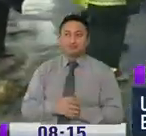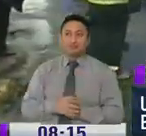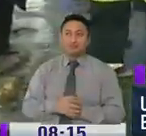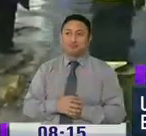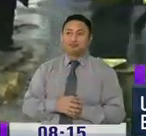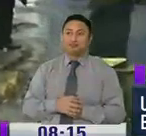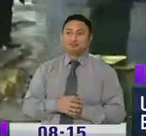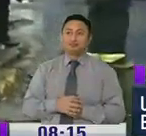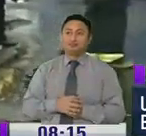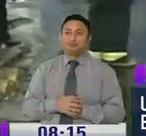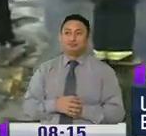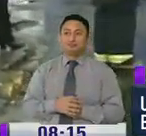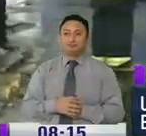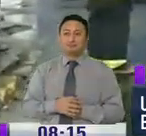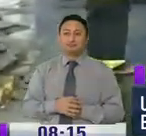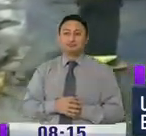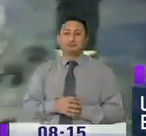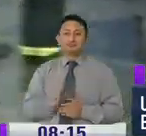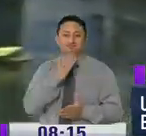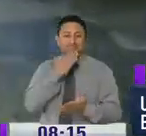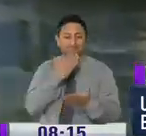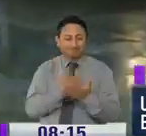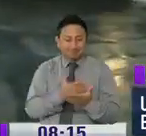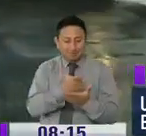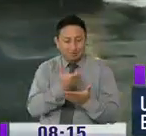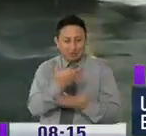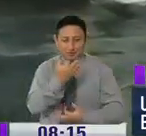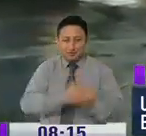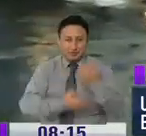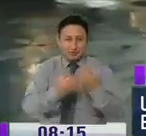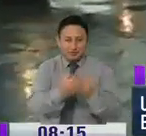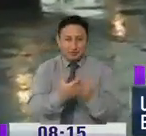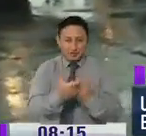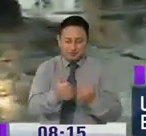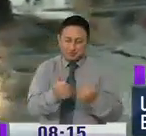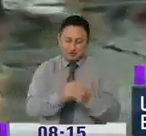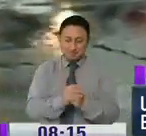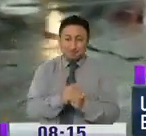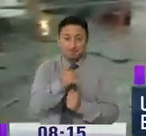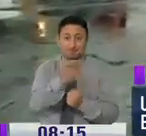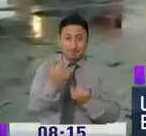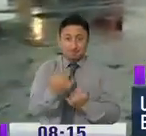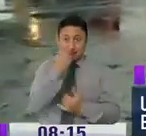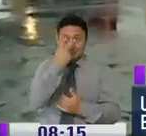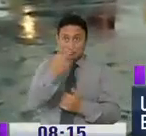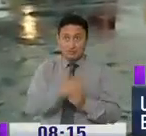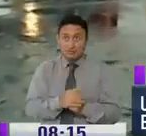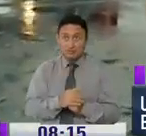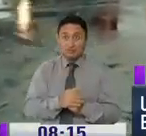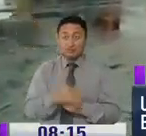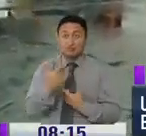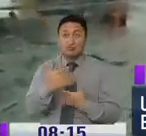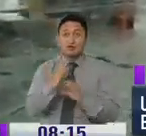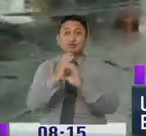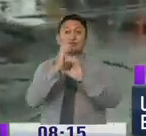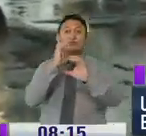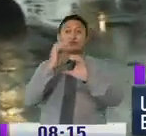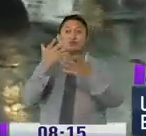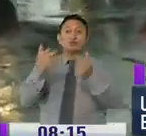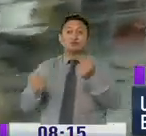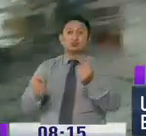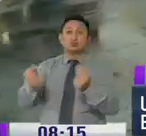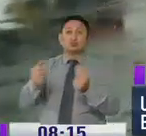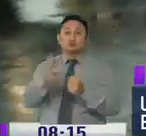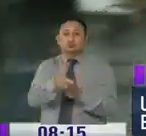de las barandas de protección. Le agradezco infinitamente por toda esa valiosa información. Ustedes pueden ver en estos momentos el vehículo ya, esta unidad